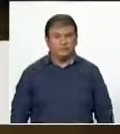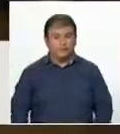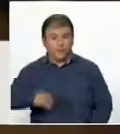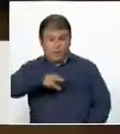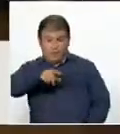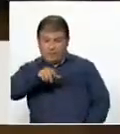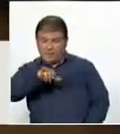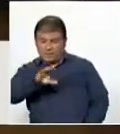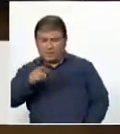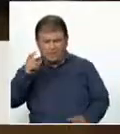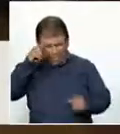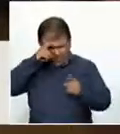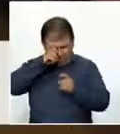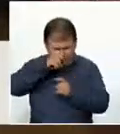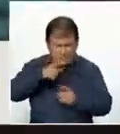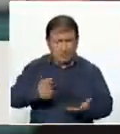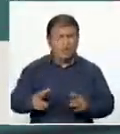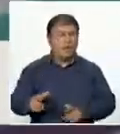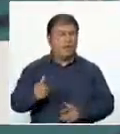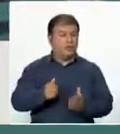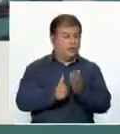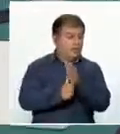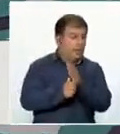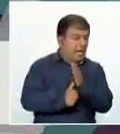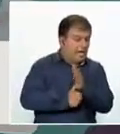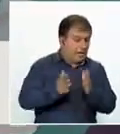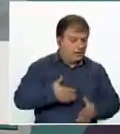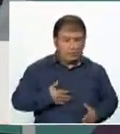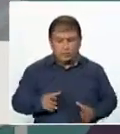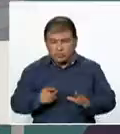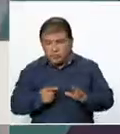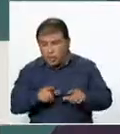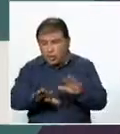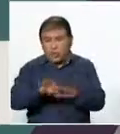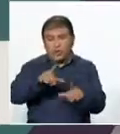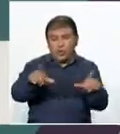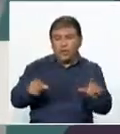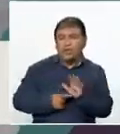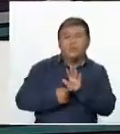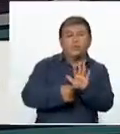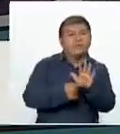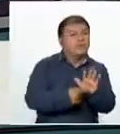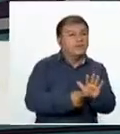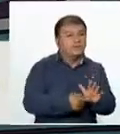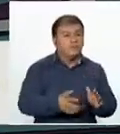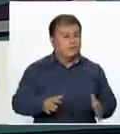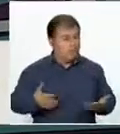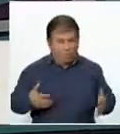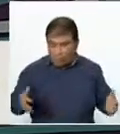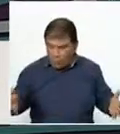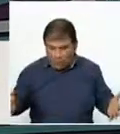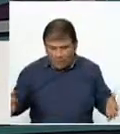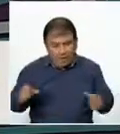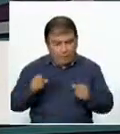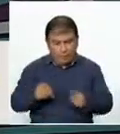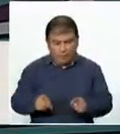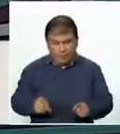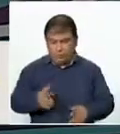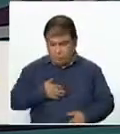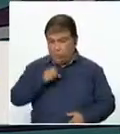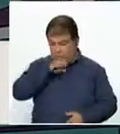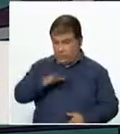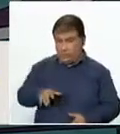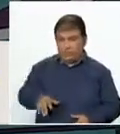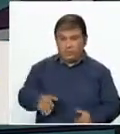Mari Carmen sabe lo difícil que es para los artistas encontrar una vitrina para exponer su trabajo. No existe la oportunidad, te lo digo